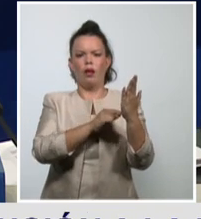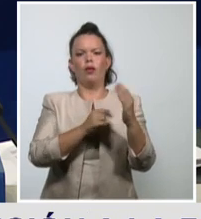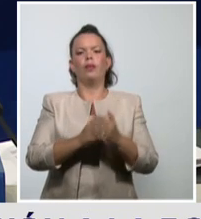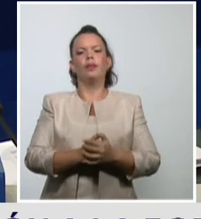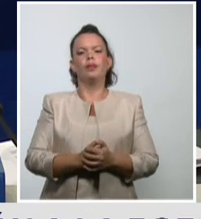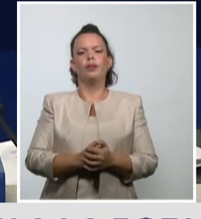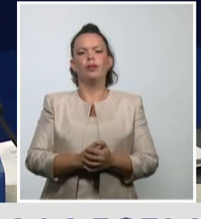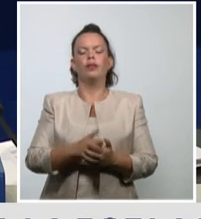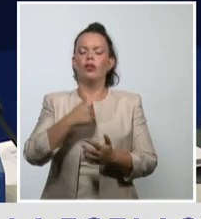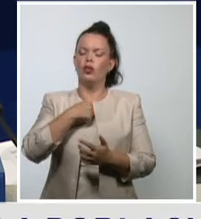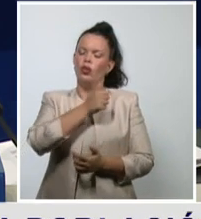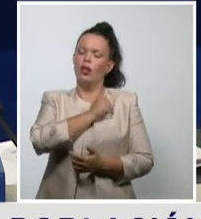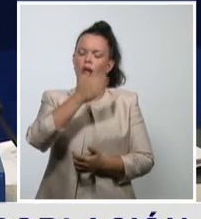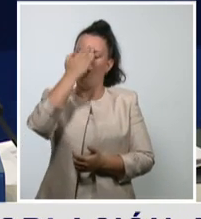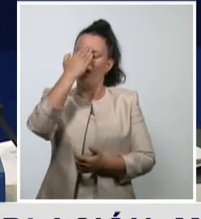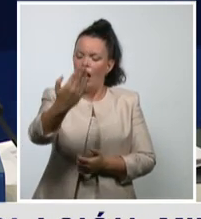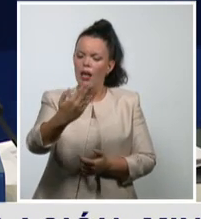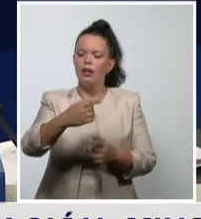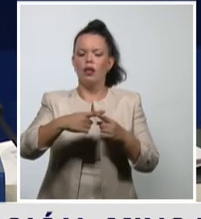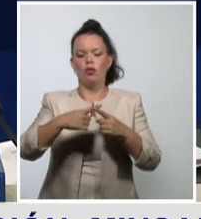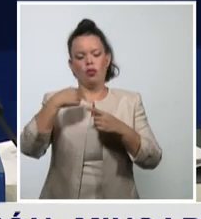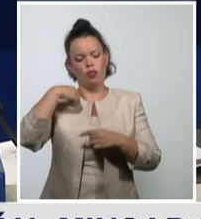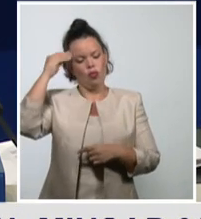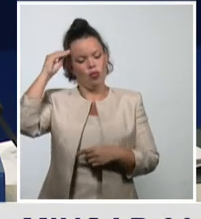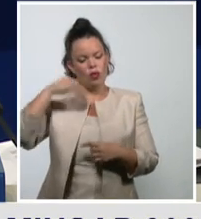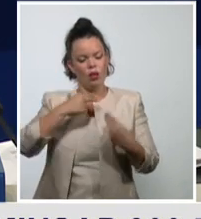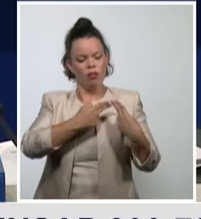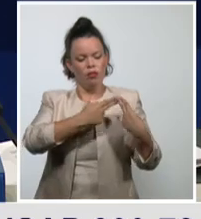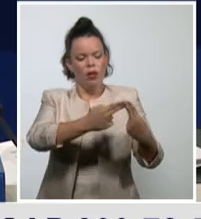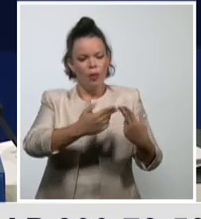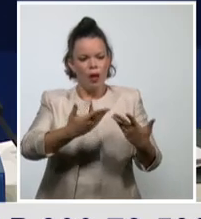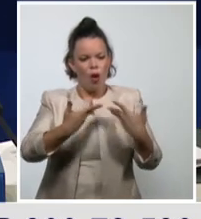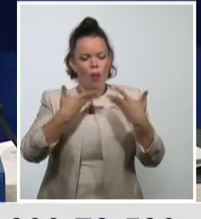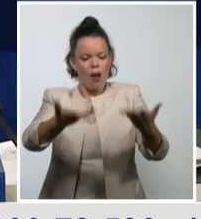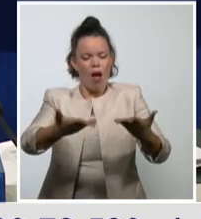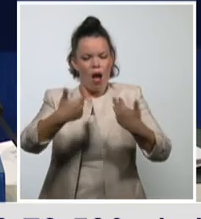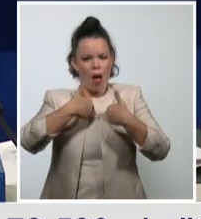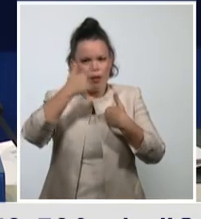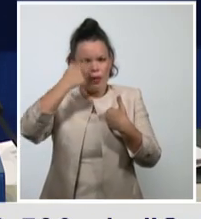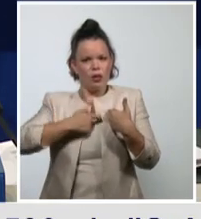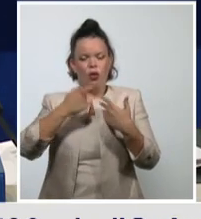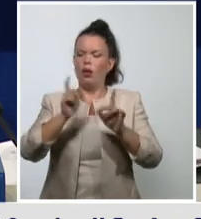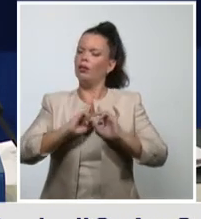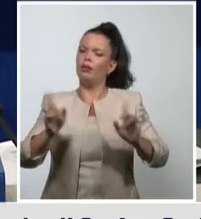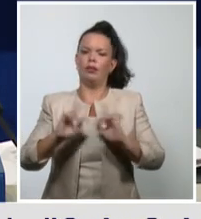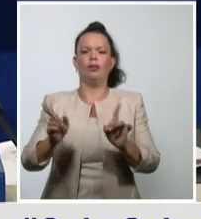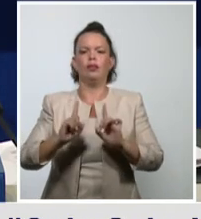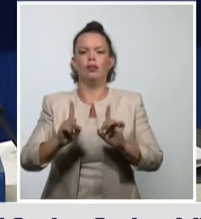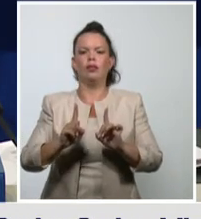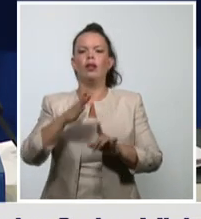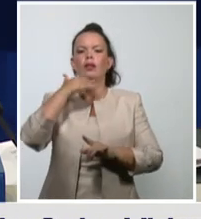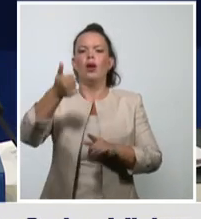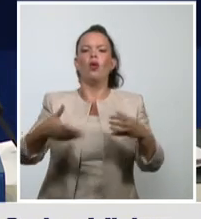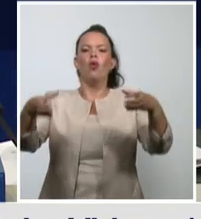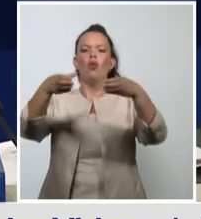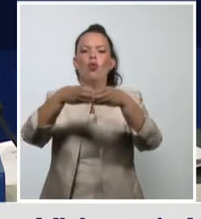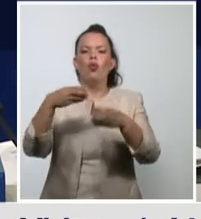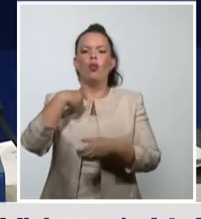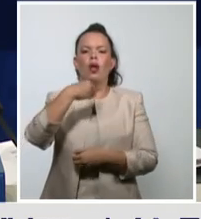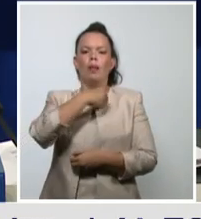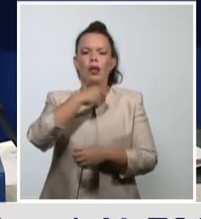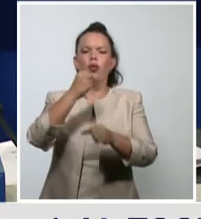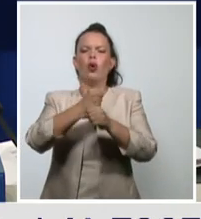es un homenaje a mi persona. Creo que mi persona es el personal de salud y todos los compañeros que se esfuerzan, que